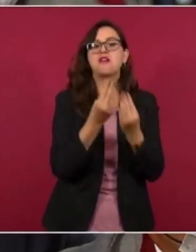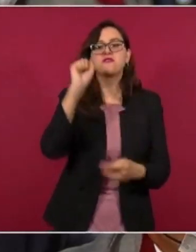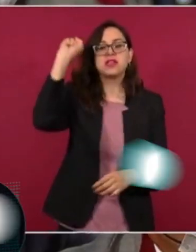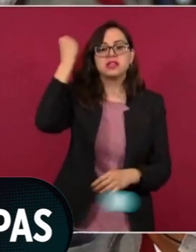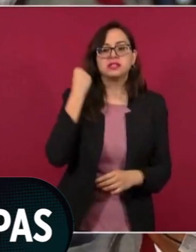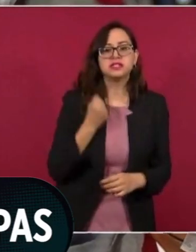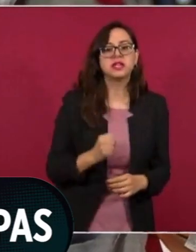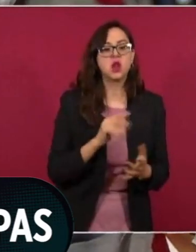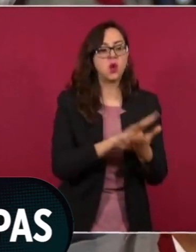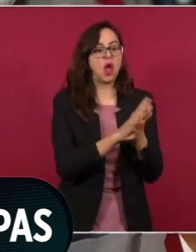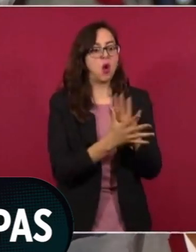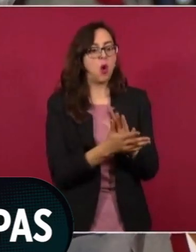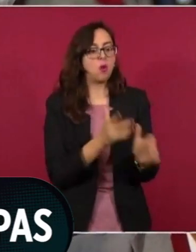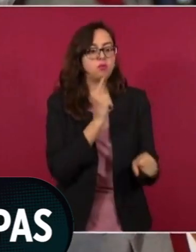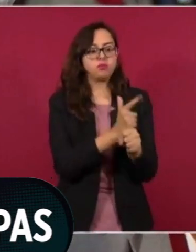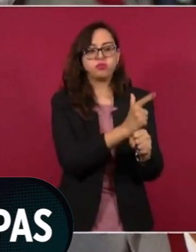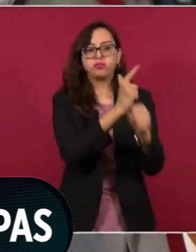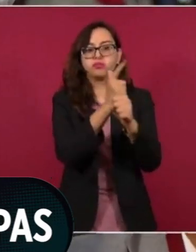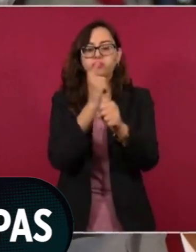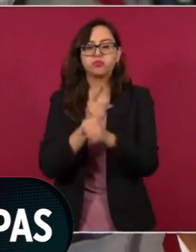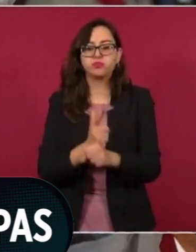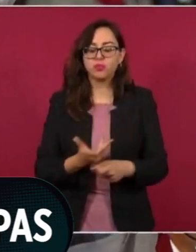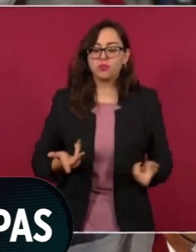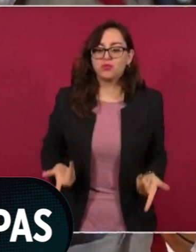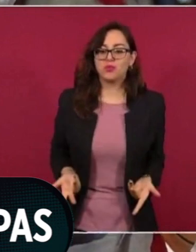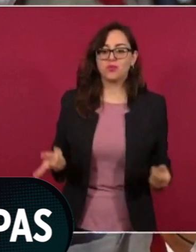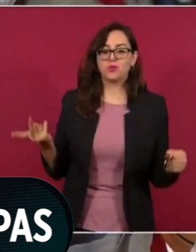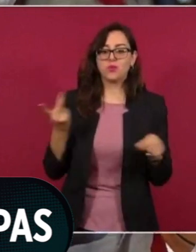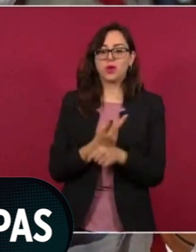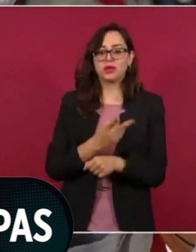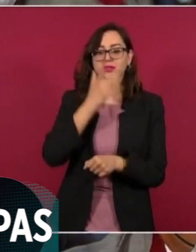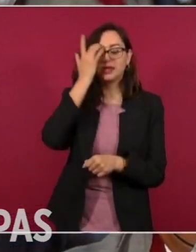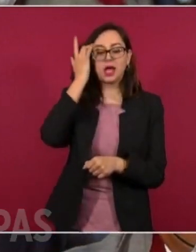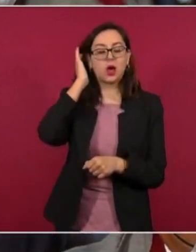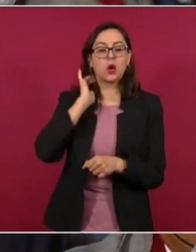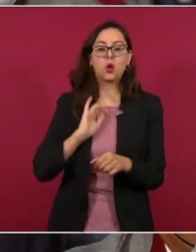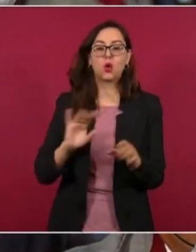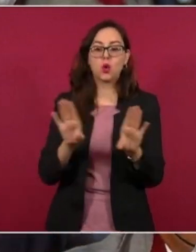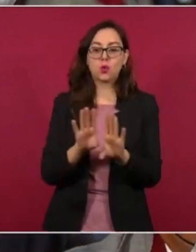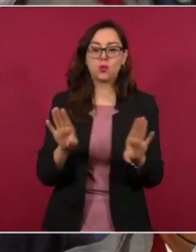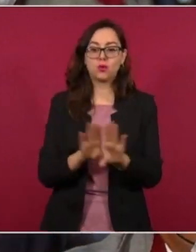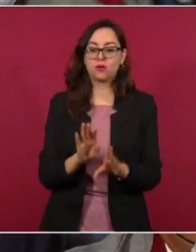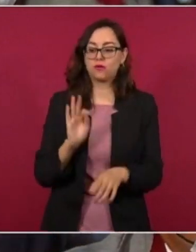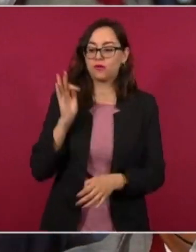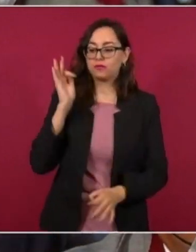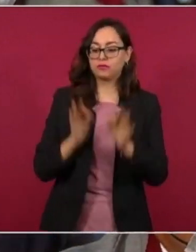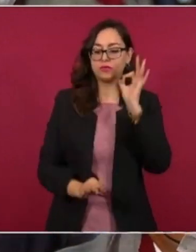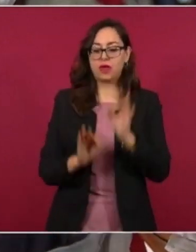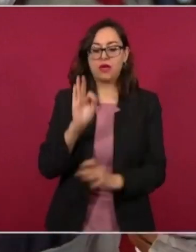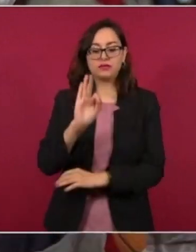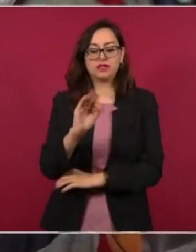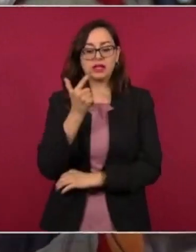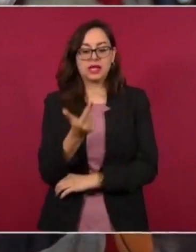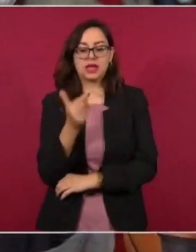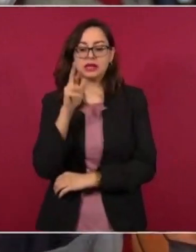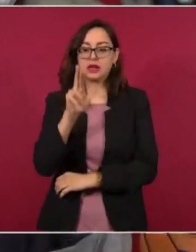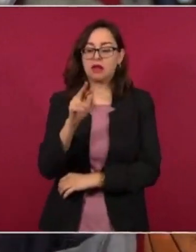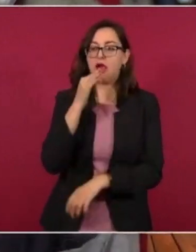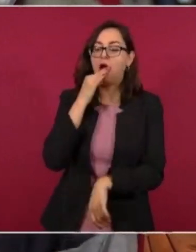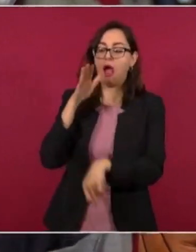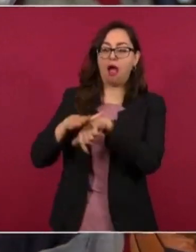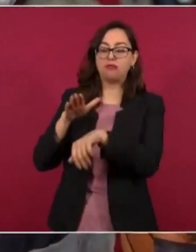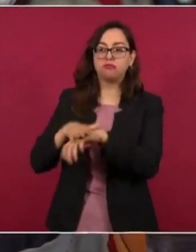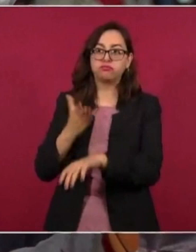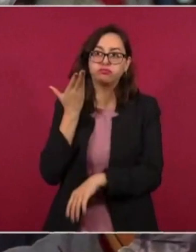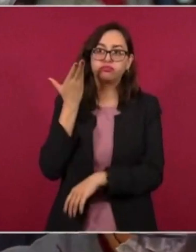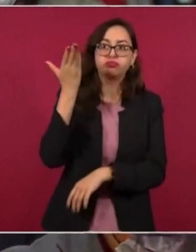Preguntarle, presidente, si su gobierno continuó con esta colaboración con la Fiscalía General de la República en torno a las